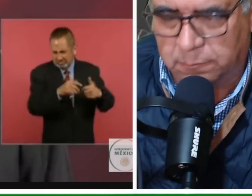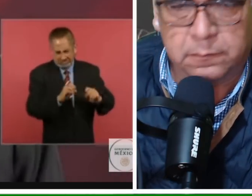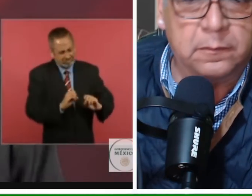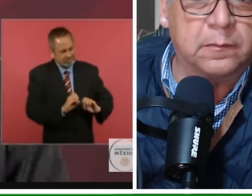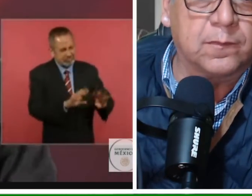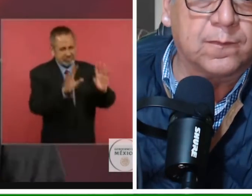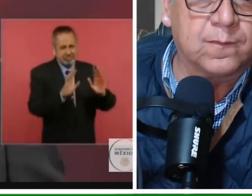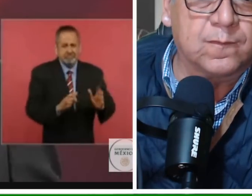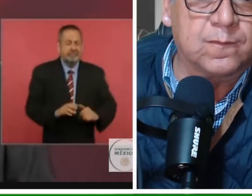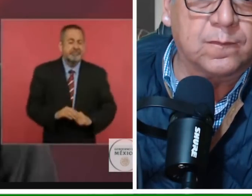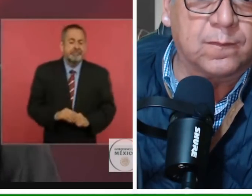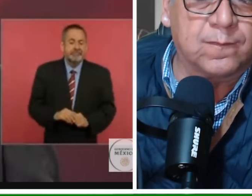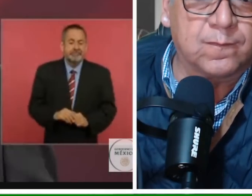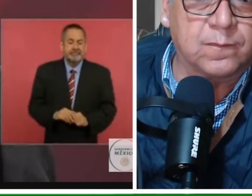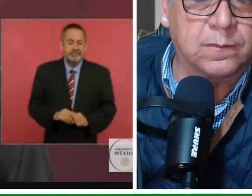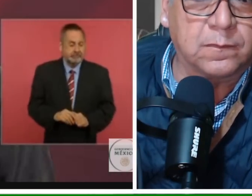Diálogo